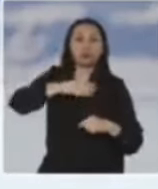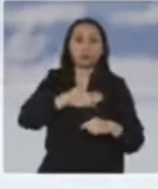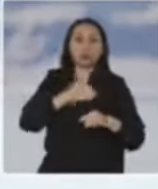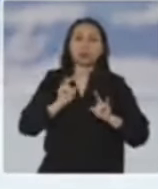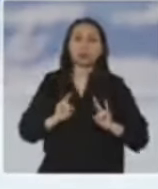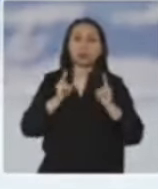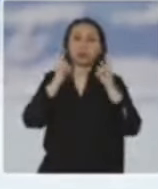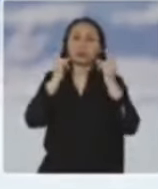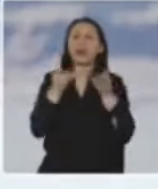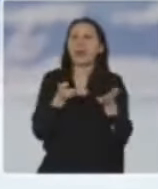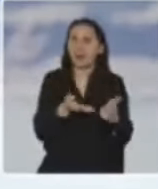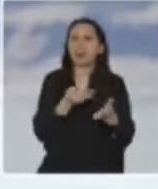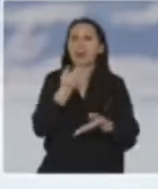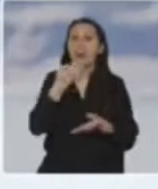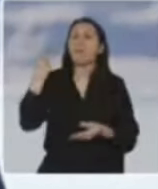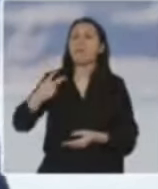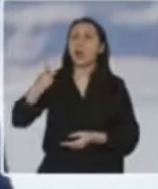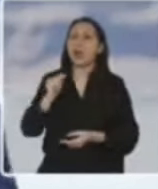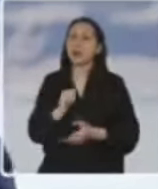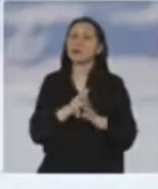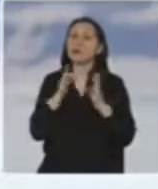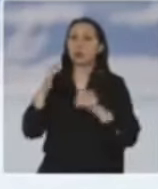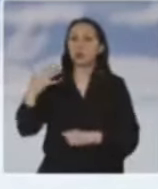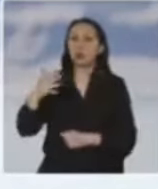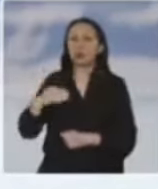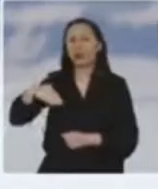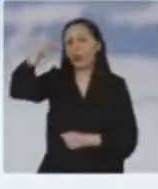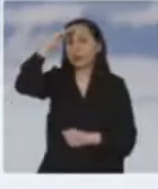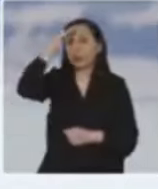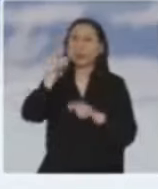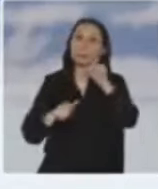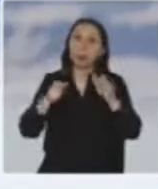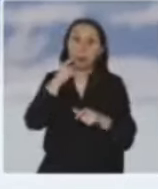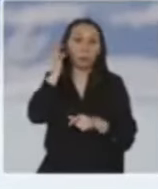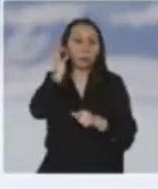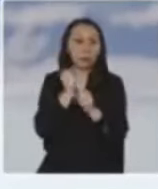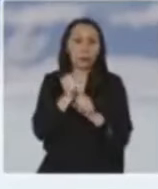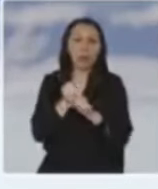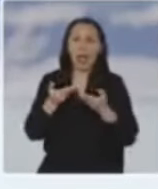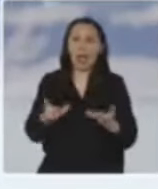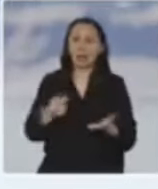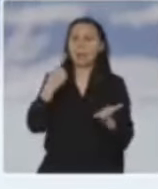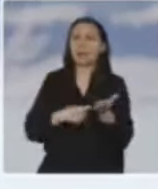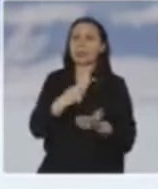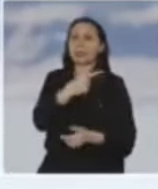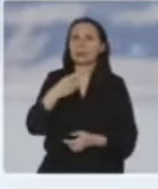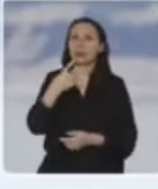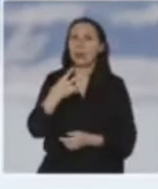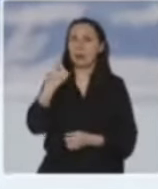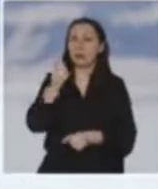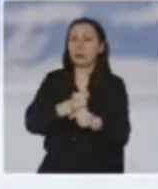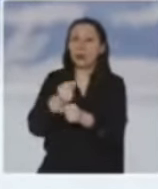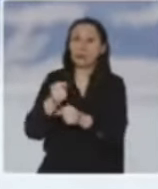mismos Entonces eso ahí también hay un valor que es tremendamente importante y la experiencia de las y los trabajadores que están hoy día acá 1141